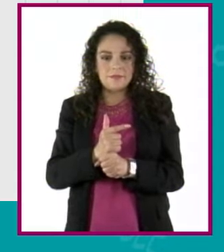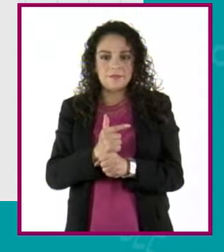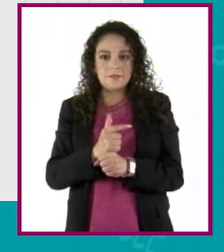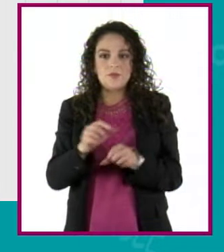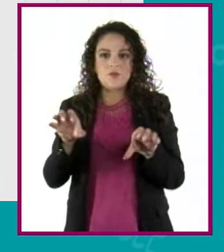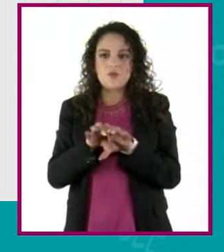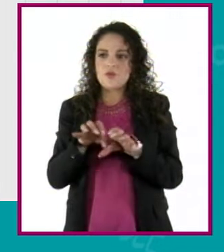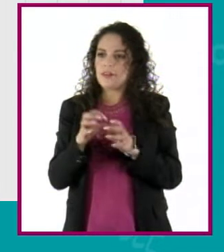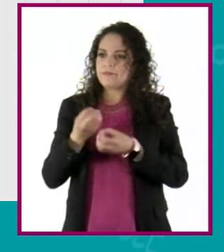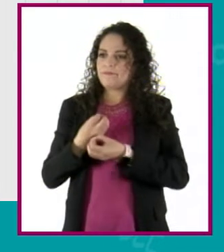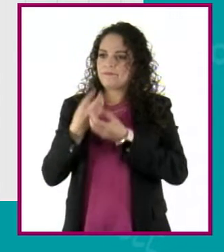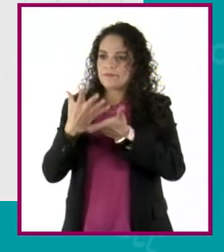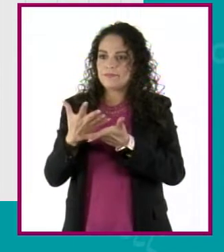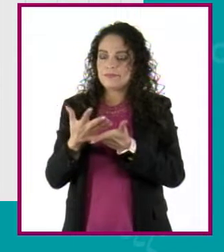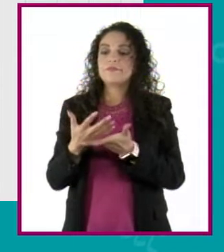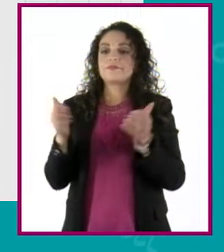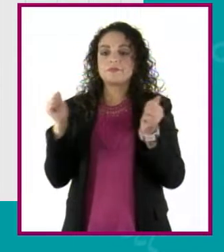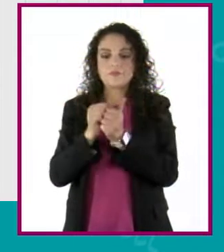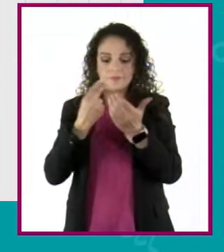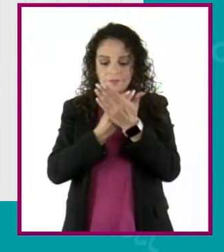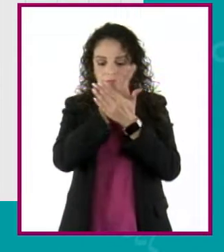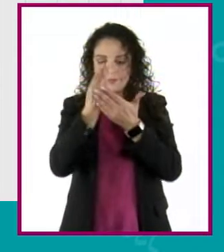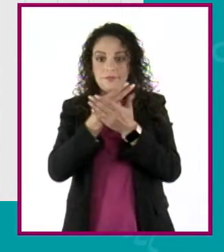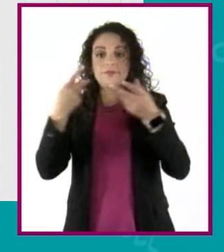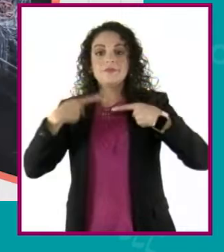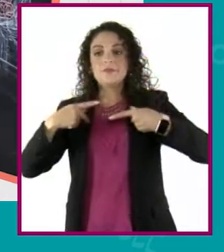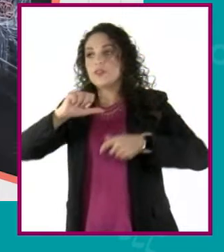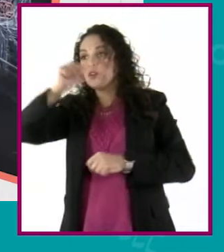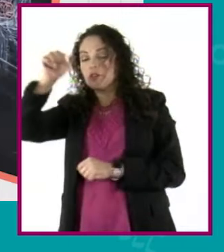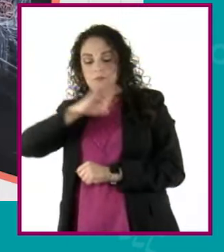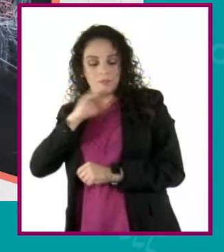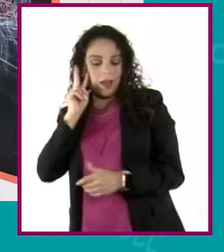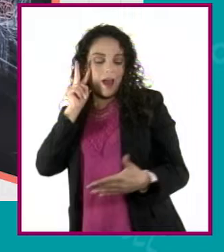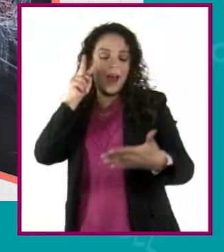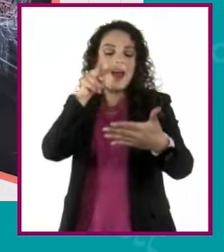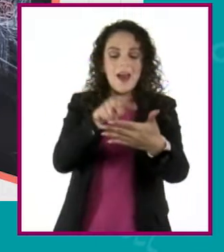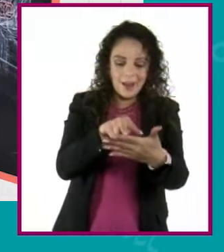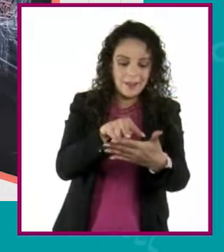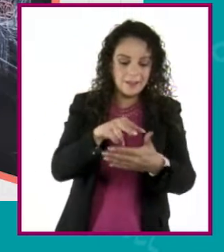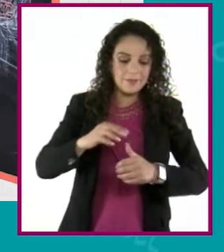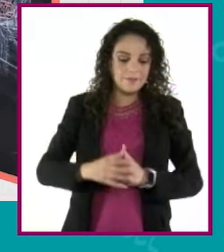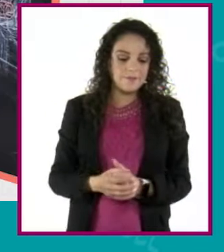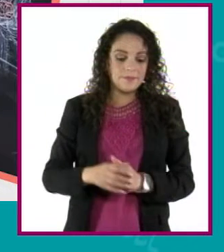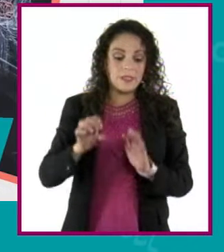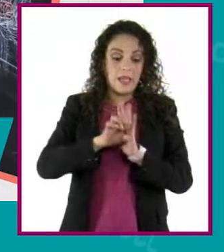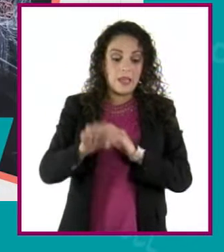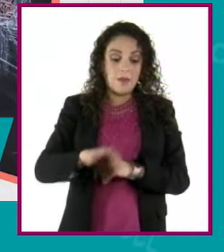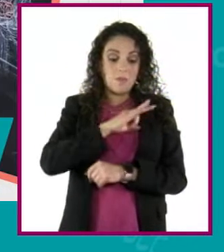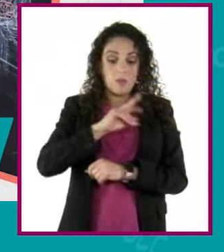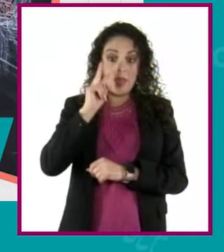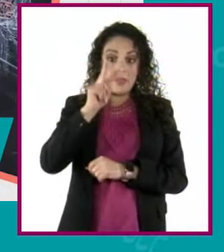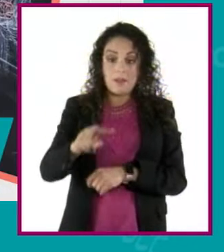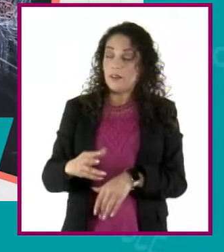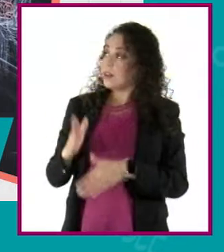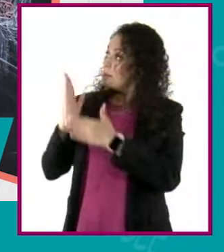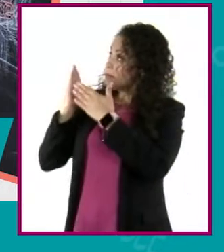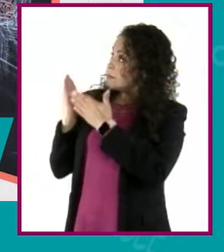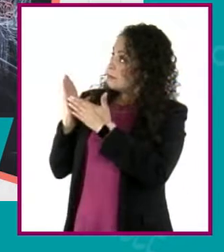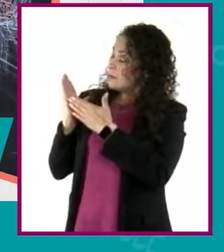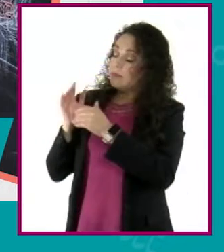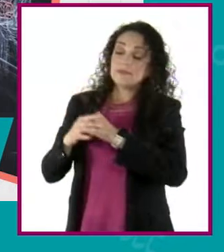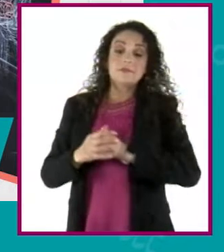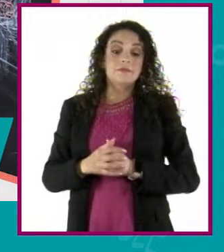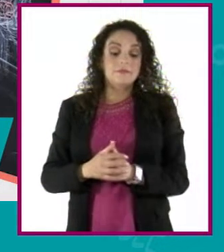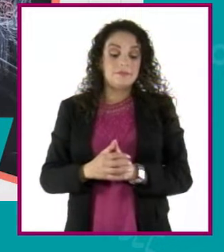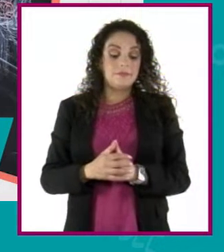transmitir ese conocimiento visual a otras personas. Aquí podemos ver una de estas aplicaciones que empieza a convertirse